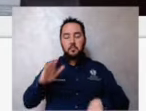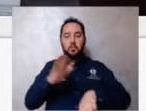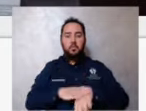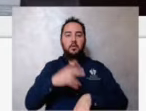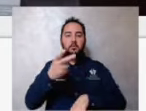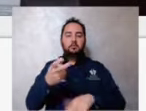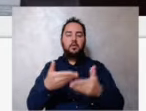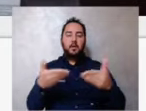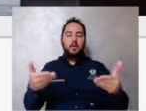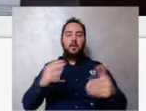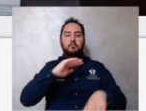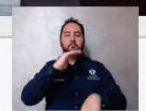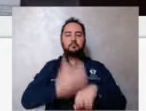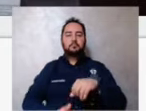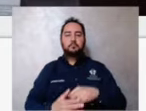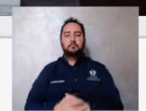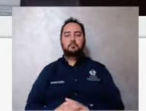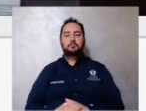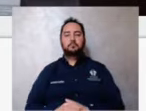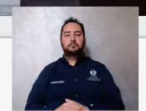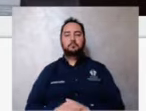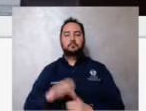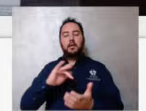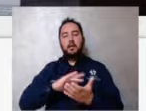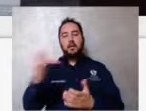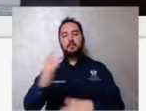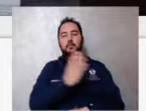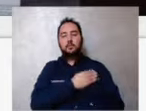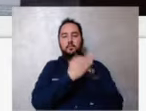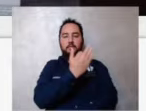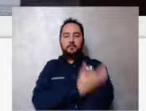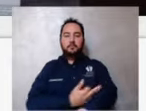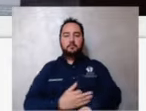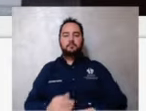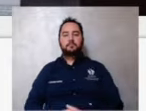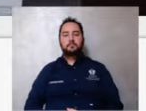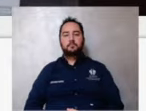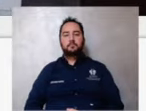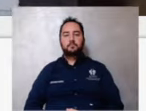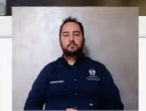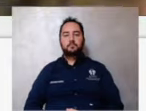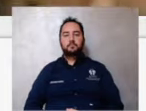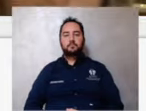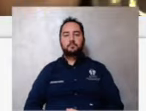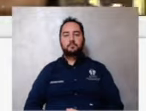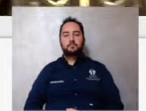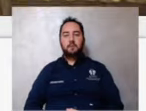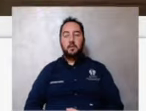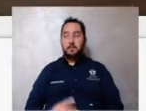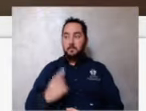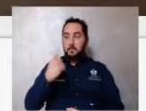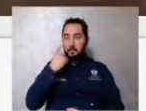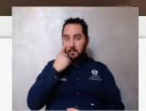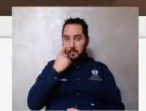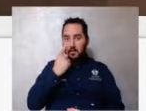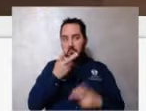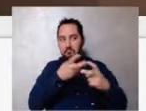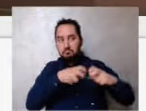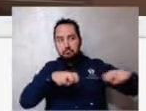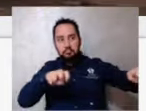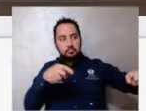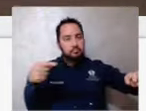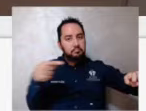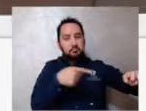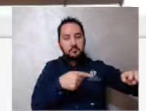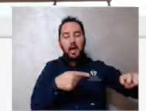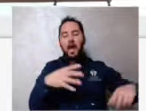que la misma se da por concluida. Gracias, buenas tardes. Como observamos, el Pleno del Tribunal